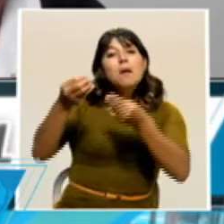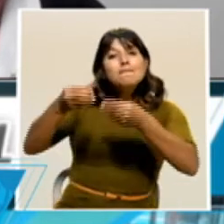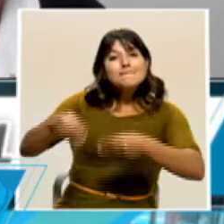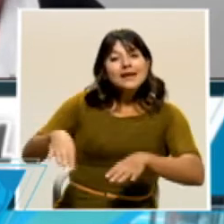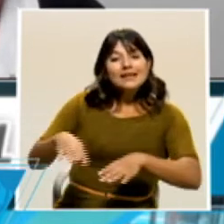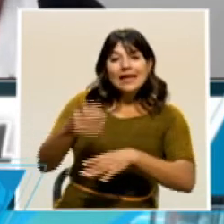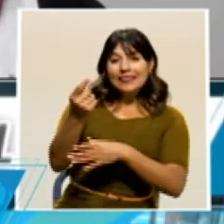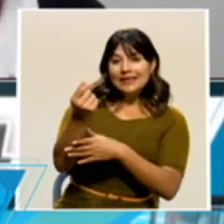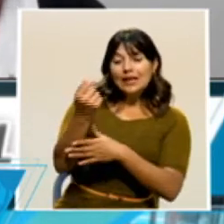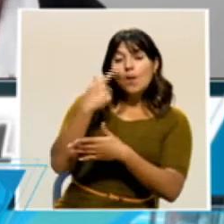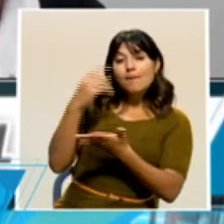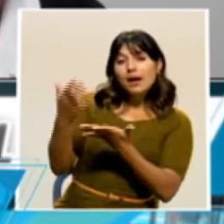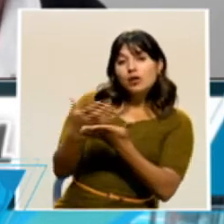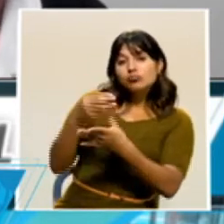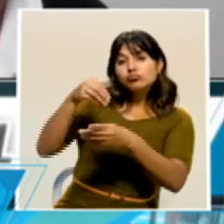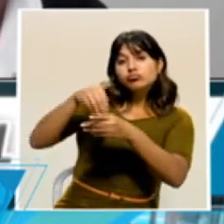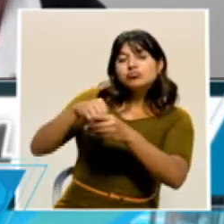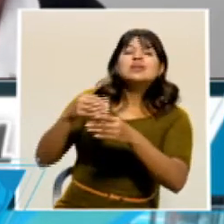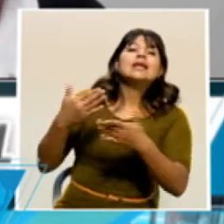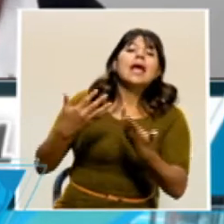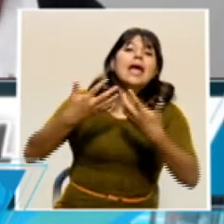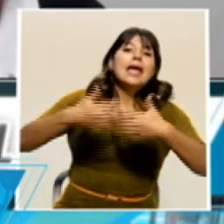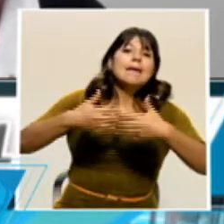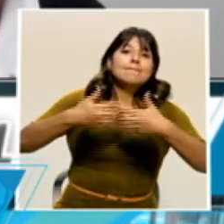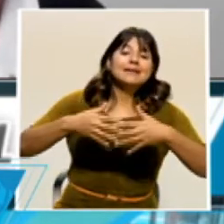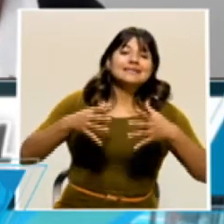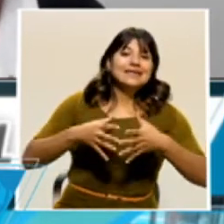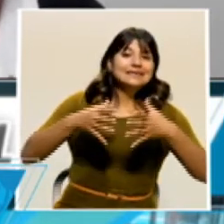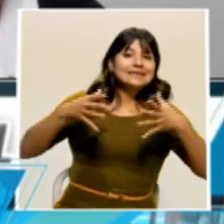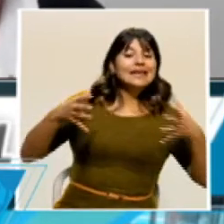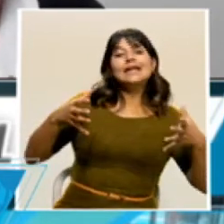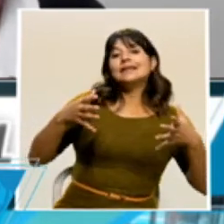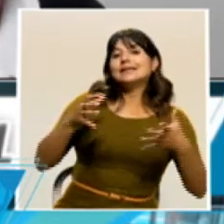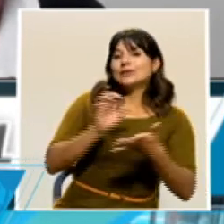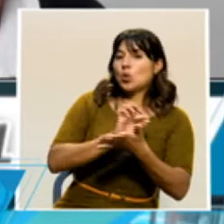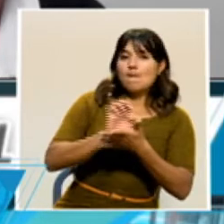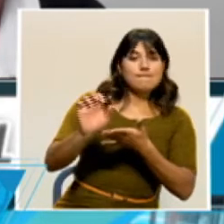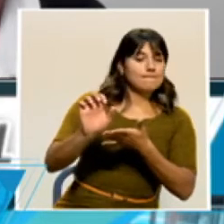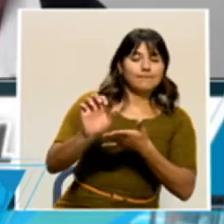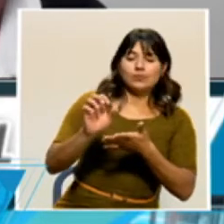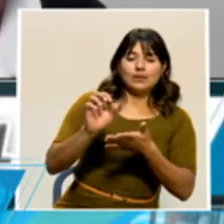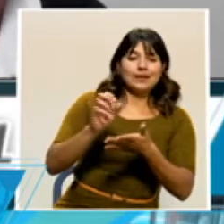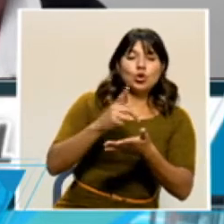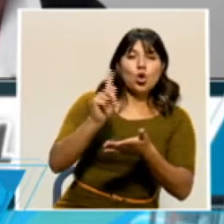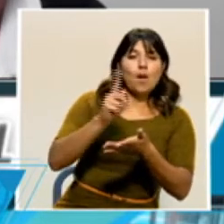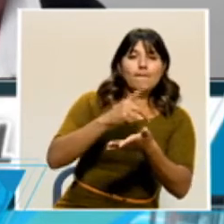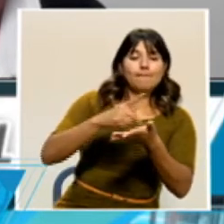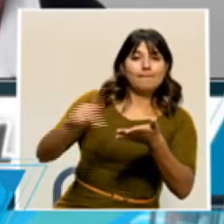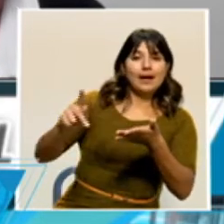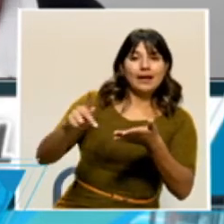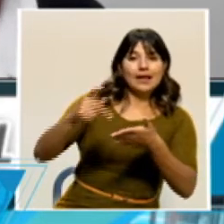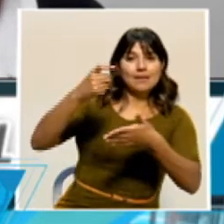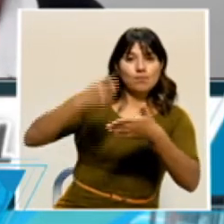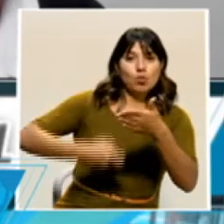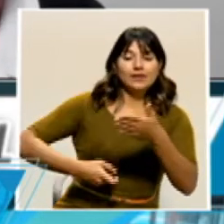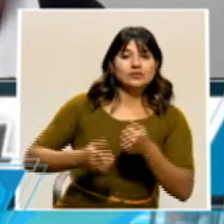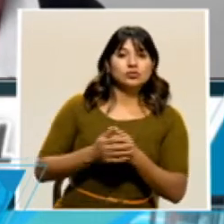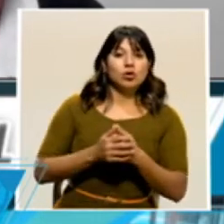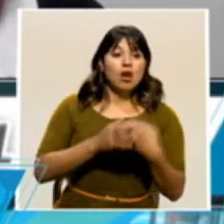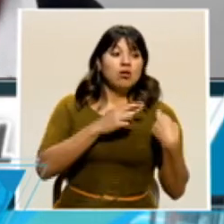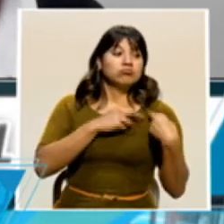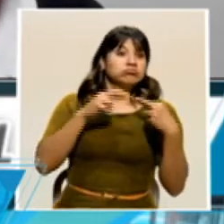la evasión, que es ya directamente un delito. Es alguien que evade su